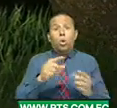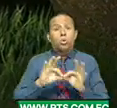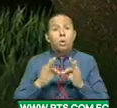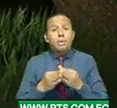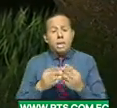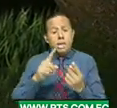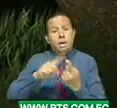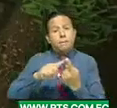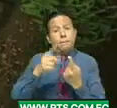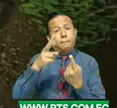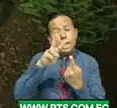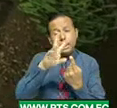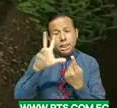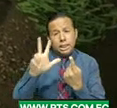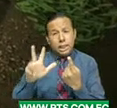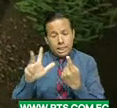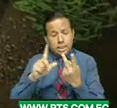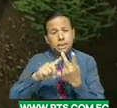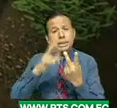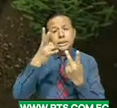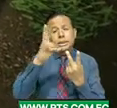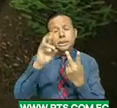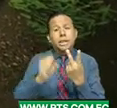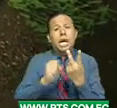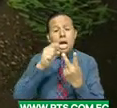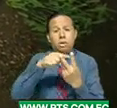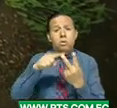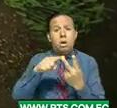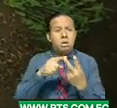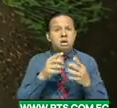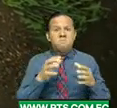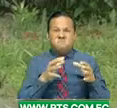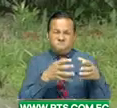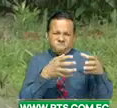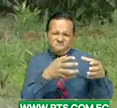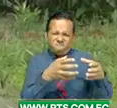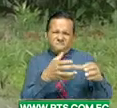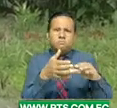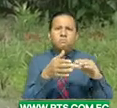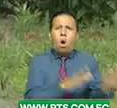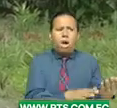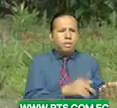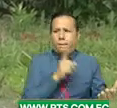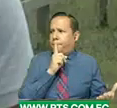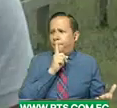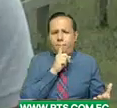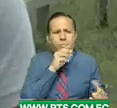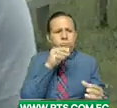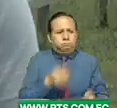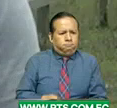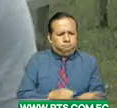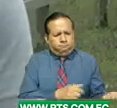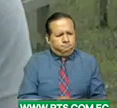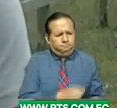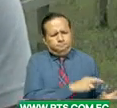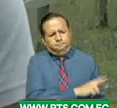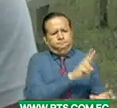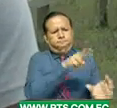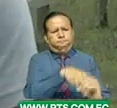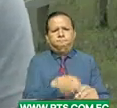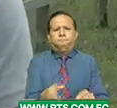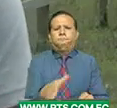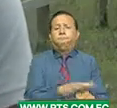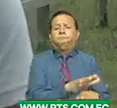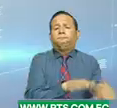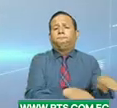habrían enterrado su cuerpo en un terreno del propio abuelo de su víctima, en una comunidad cercana, Cuancay. Sí, familiares,